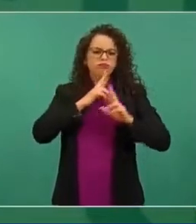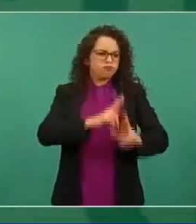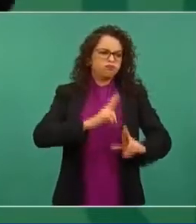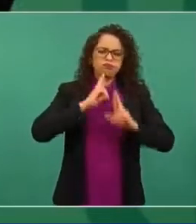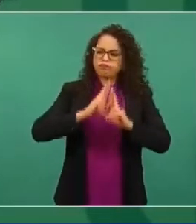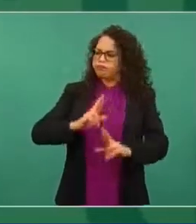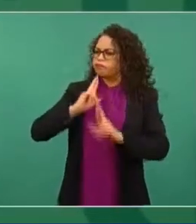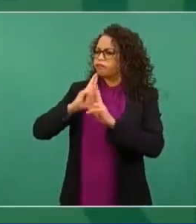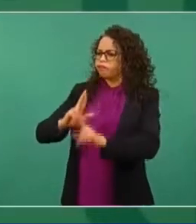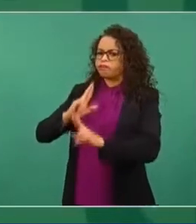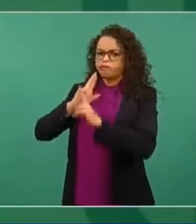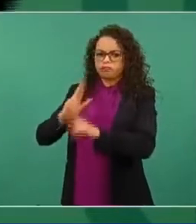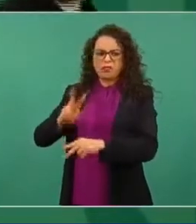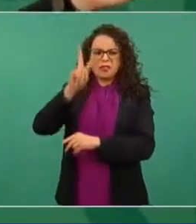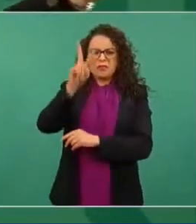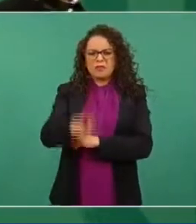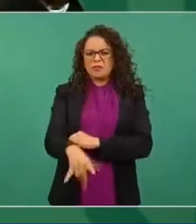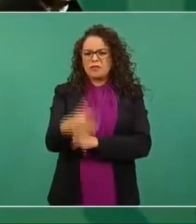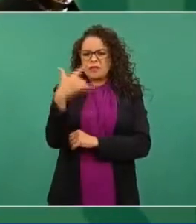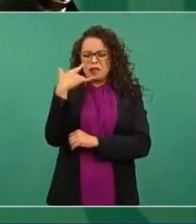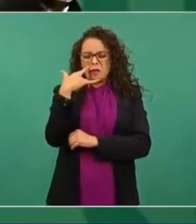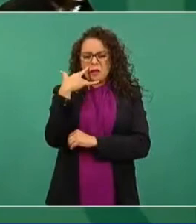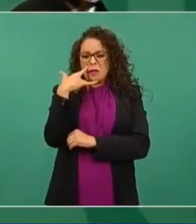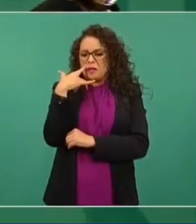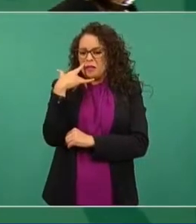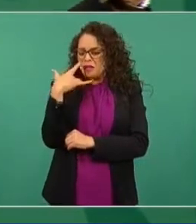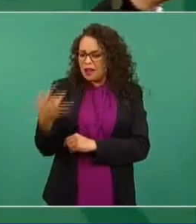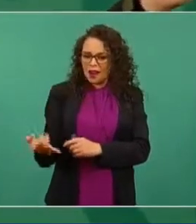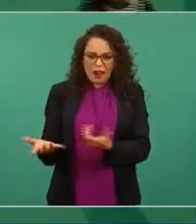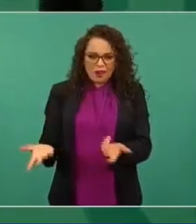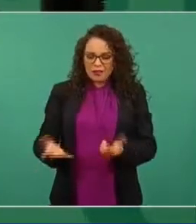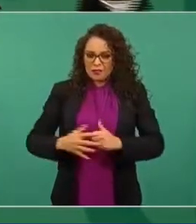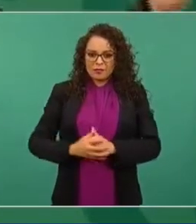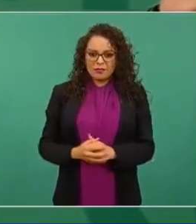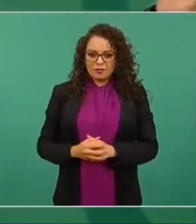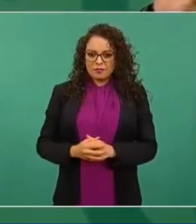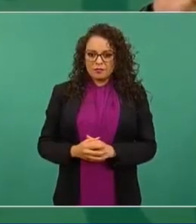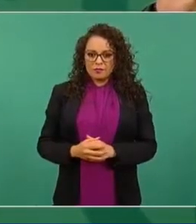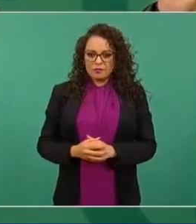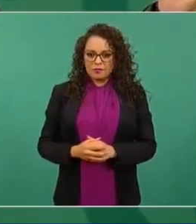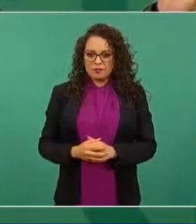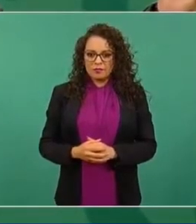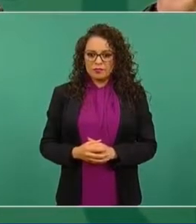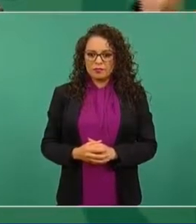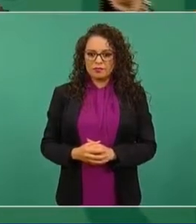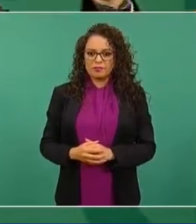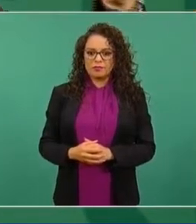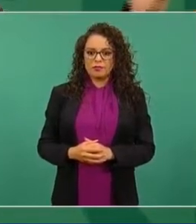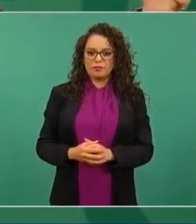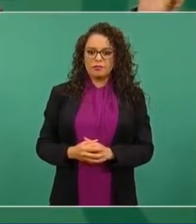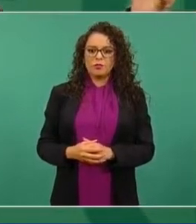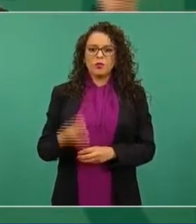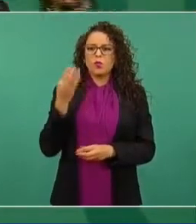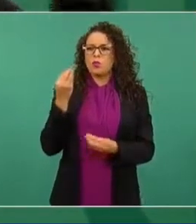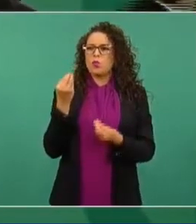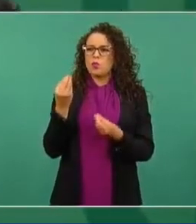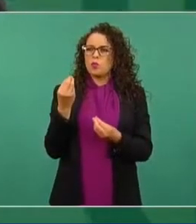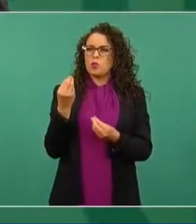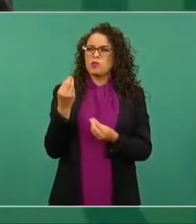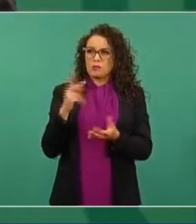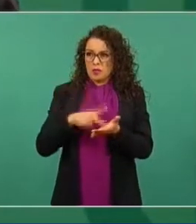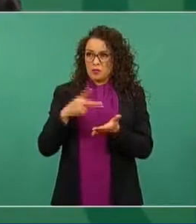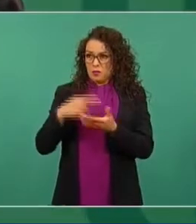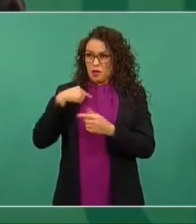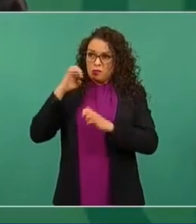Pero una rareza, o sea, en toda mi vida de opositor, yo creo que me han entrevistado 2